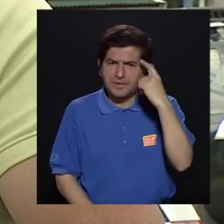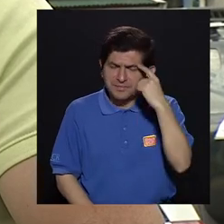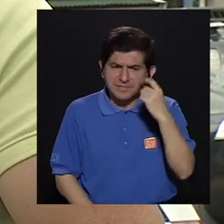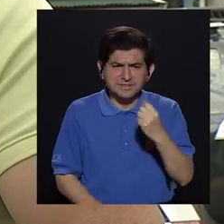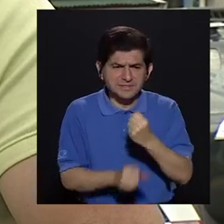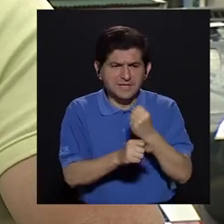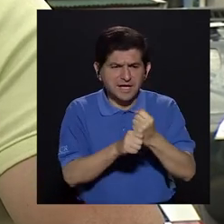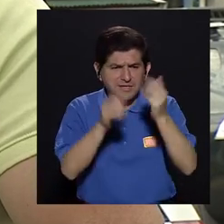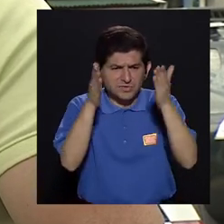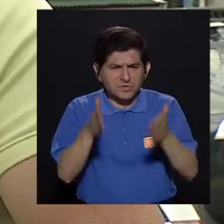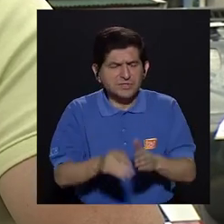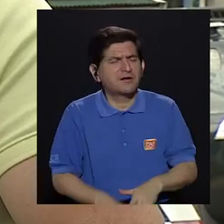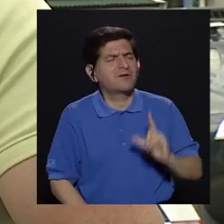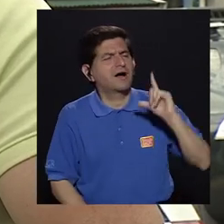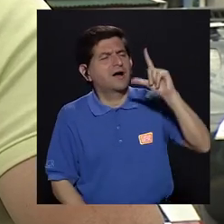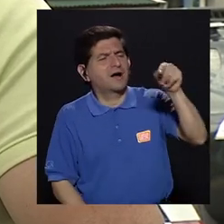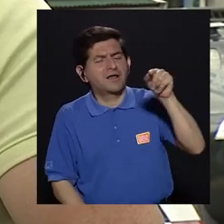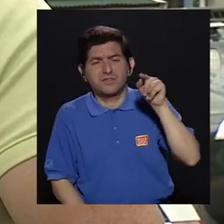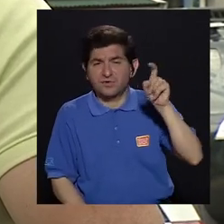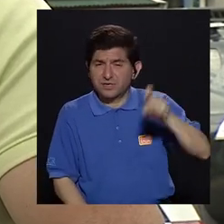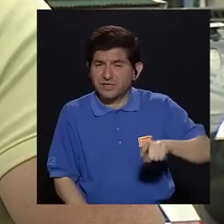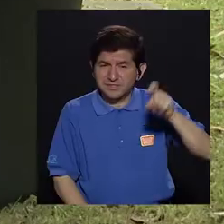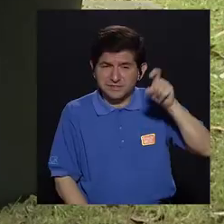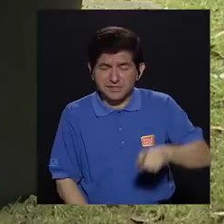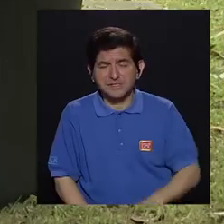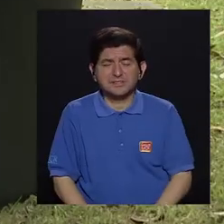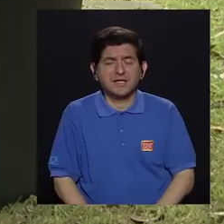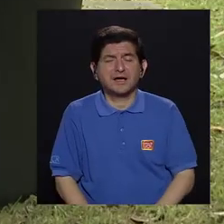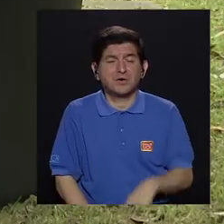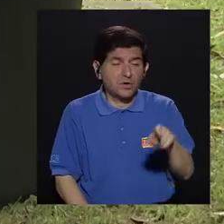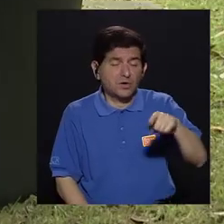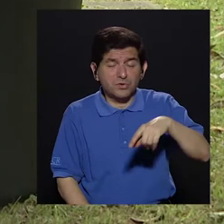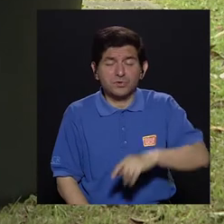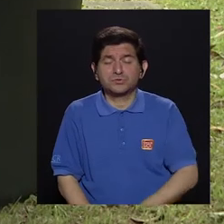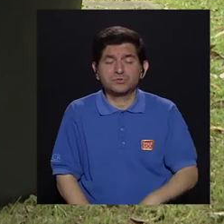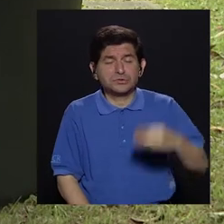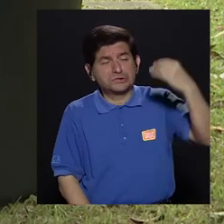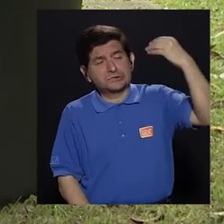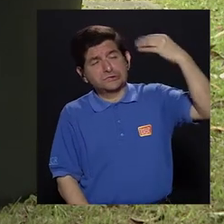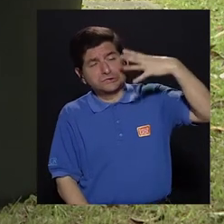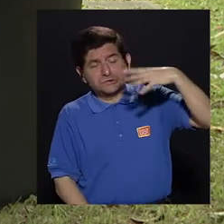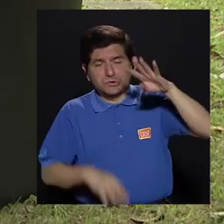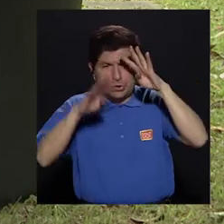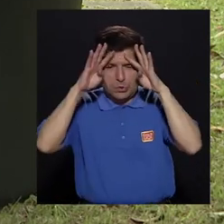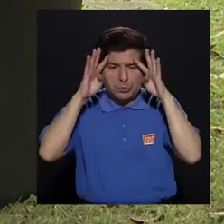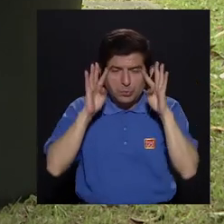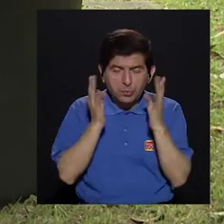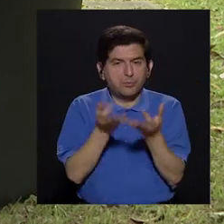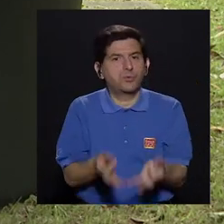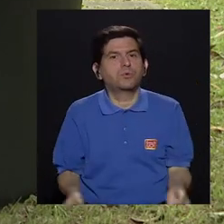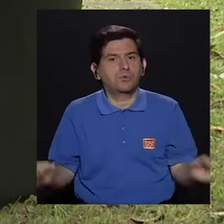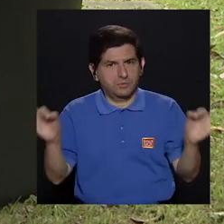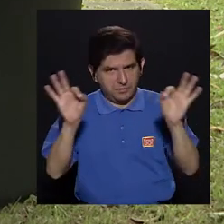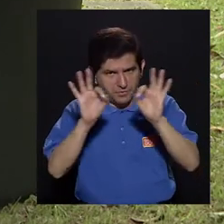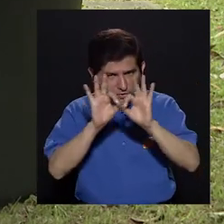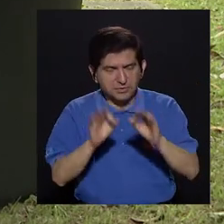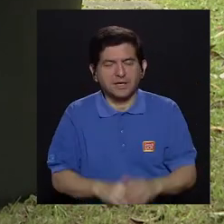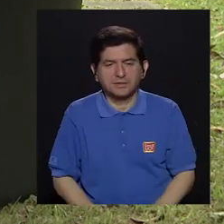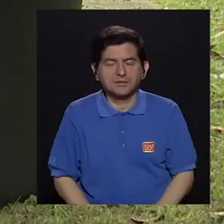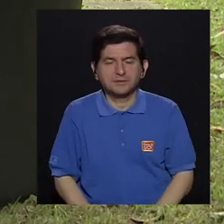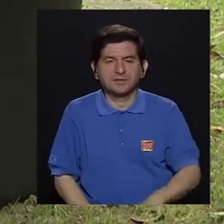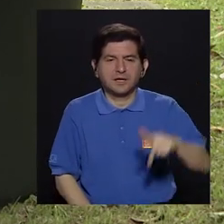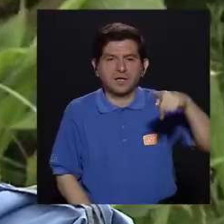para los trabajadores del campo que se ven sometidos a tanto sol, tanta sudoración, es fundamental, ¿verdad? Sí,